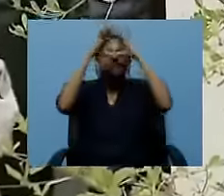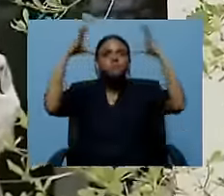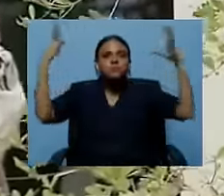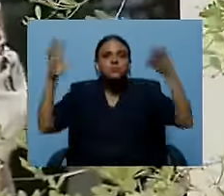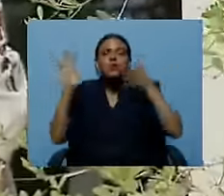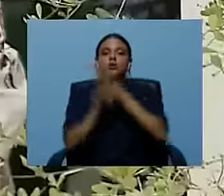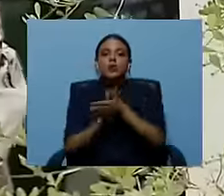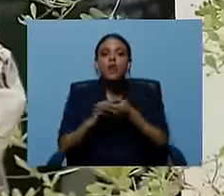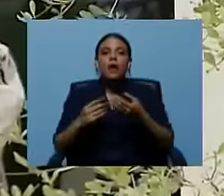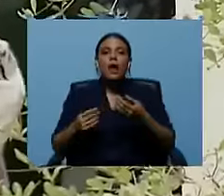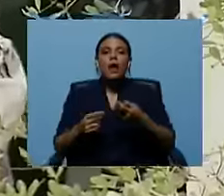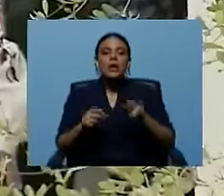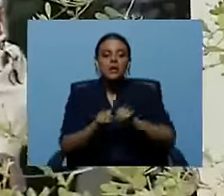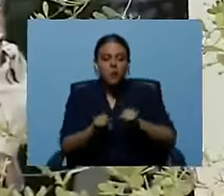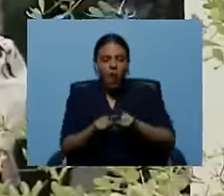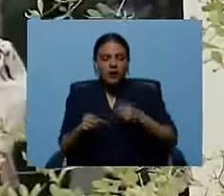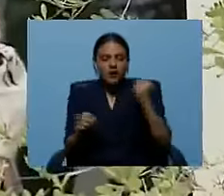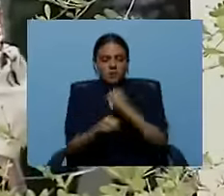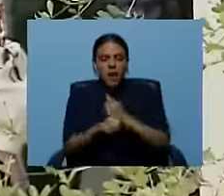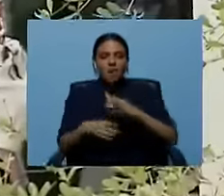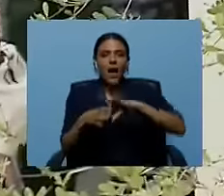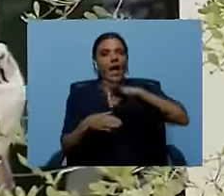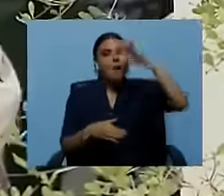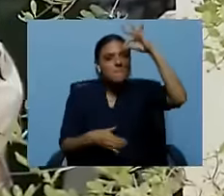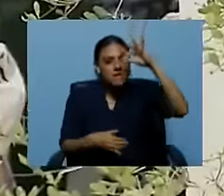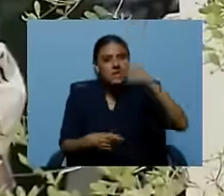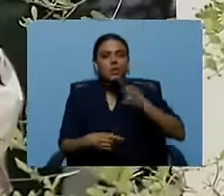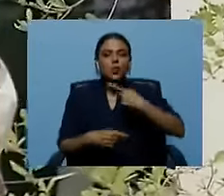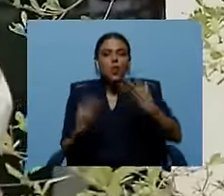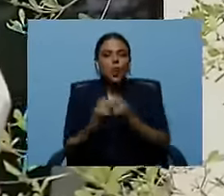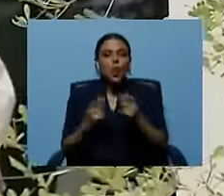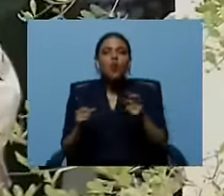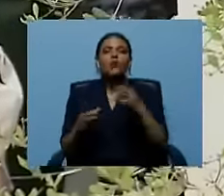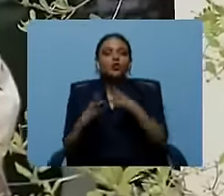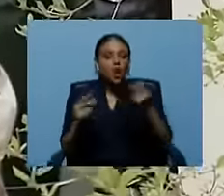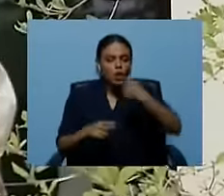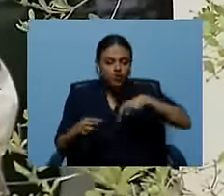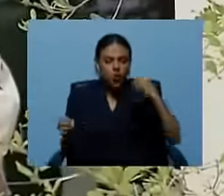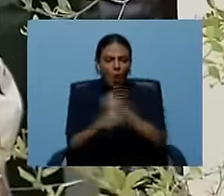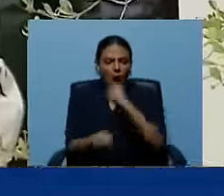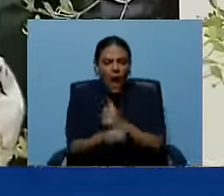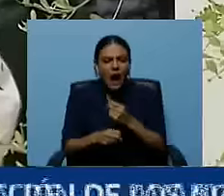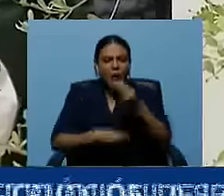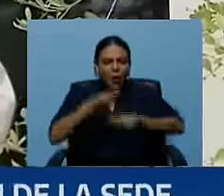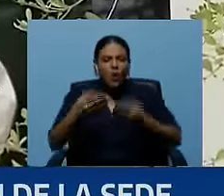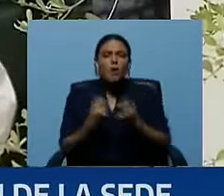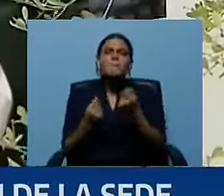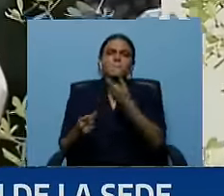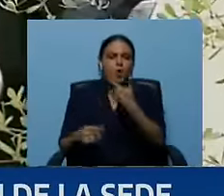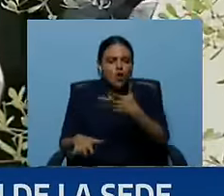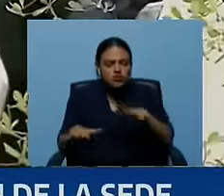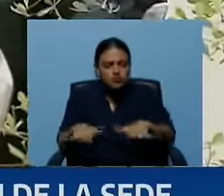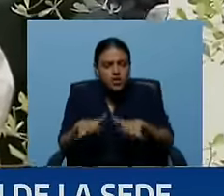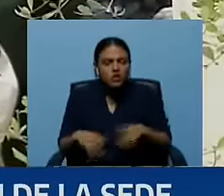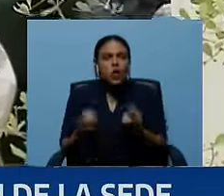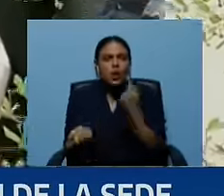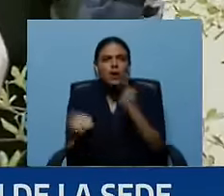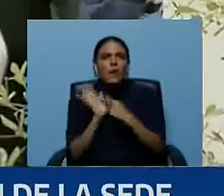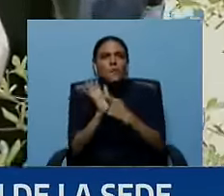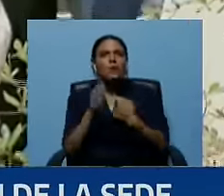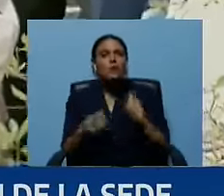artístico. Todo lo que hagamos tiene que ser bello, bien hecho, porque tiene que ser la expresión del